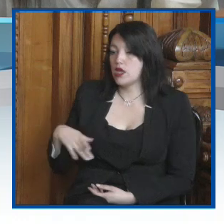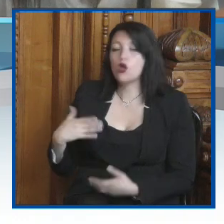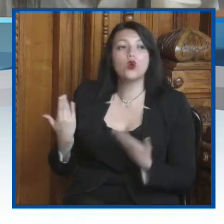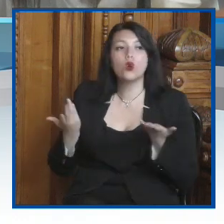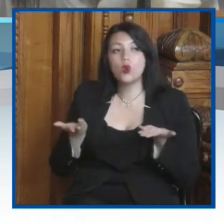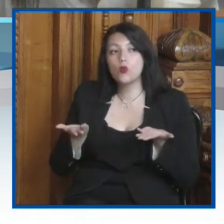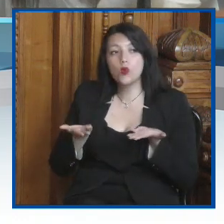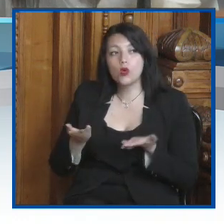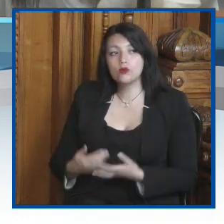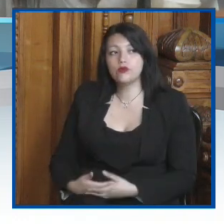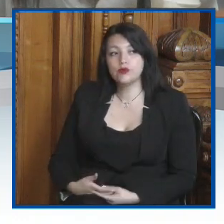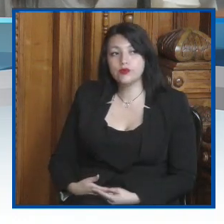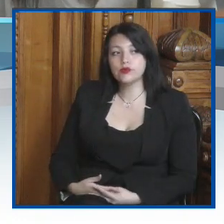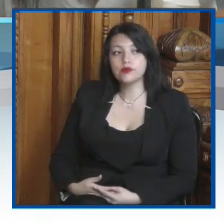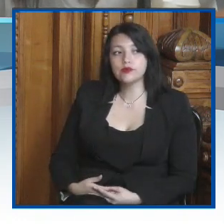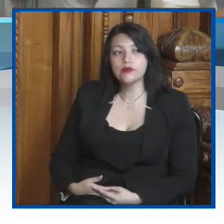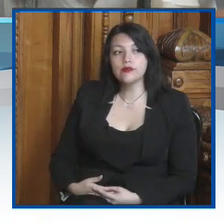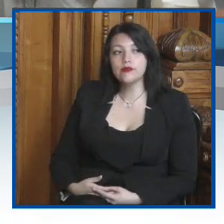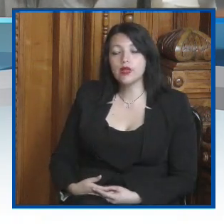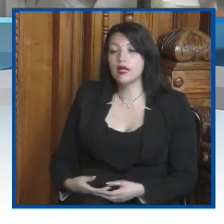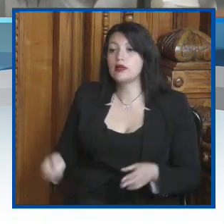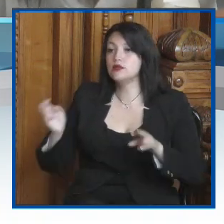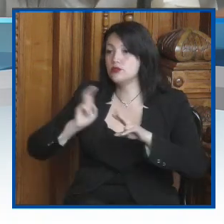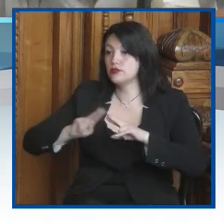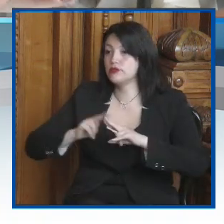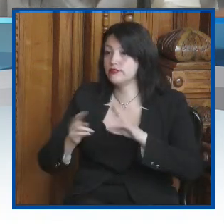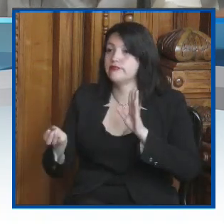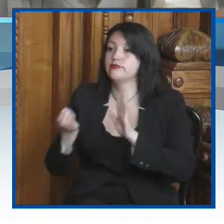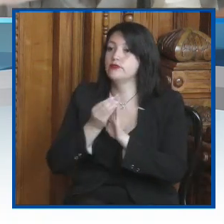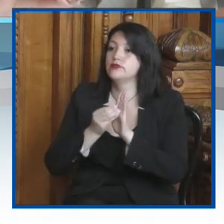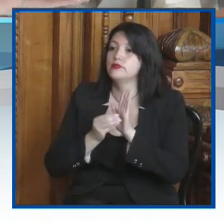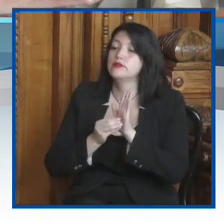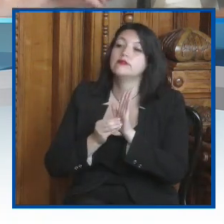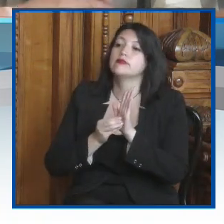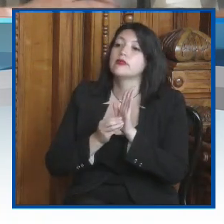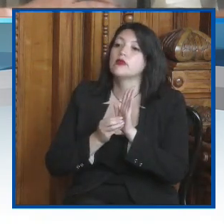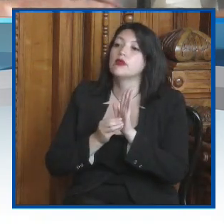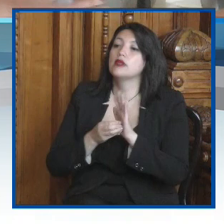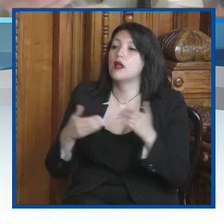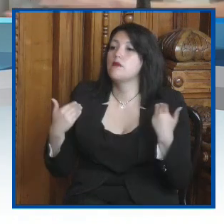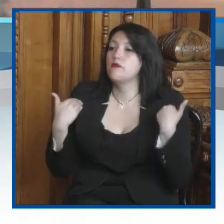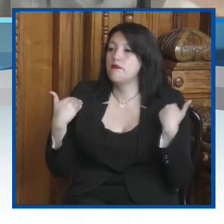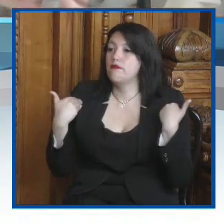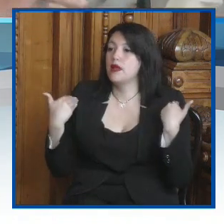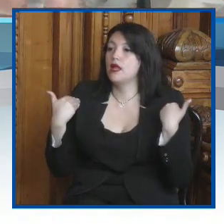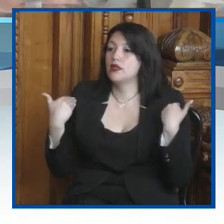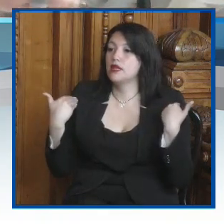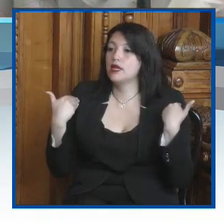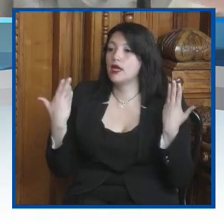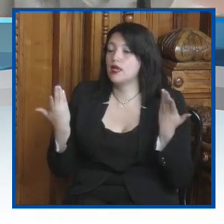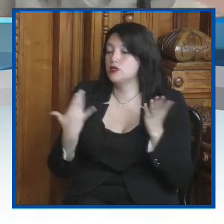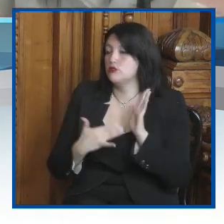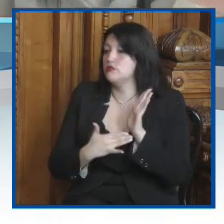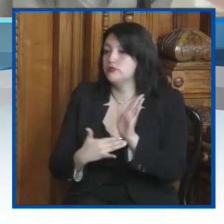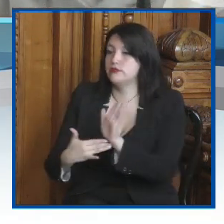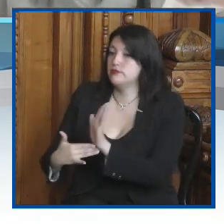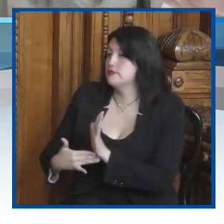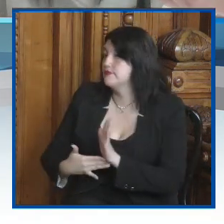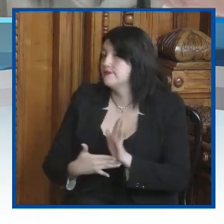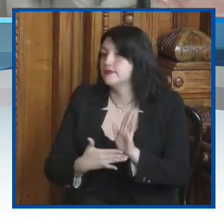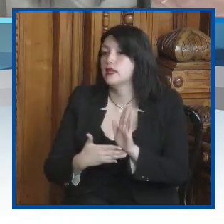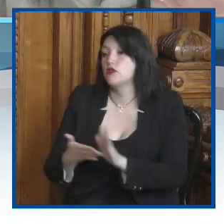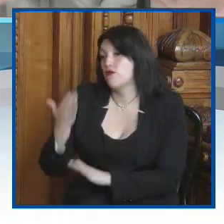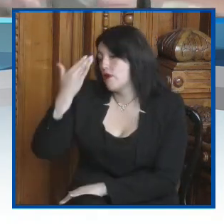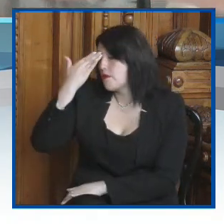cómo se implementaron, si fueron efectivas, nuestras prácticas en el juzgado. Entonces esa encuesta nos refleja y en lo que vemos que nos da